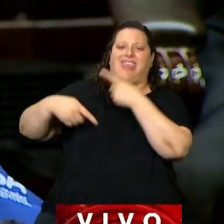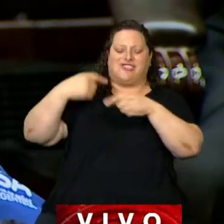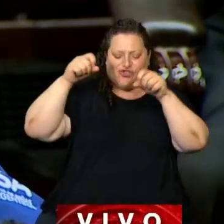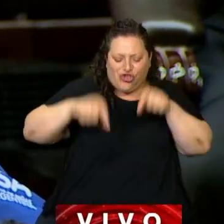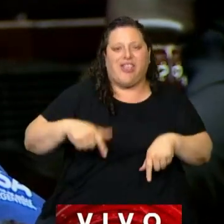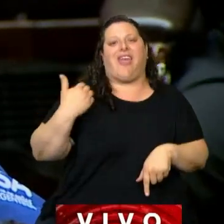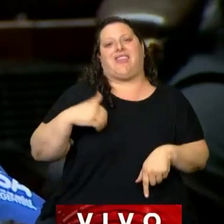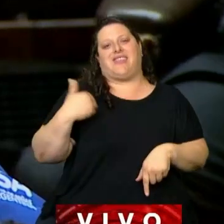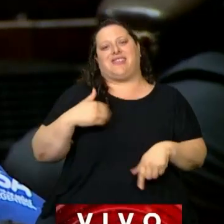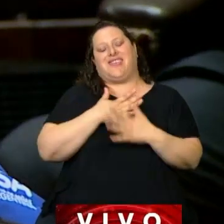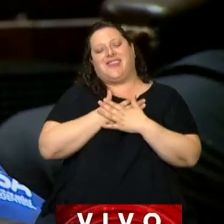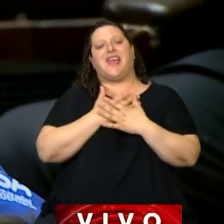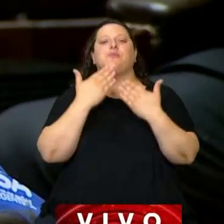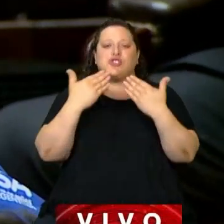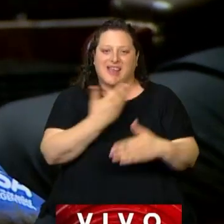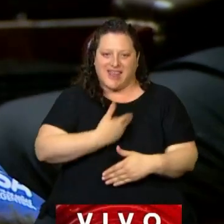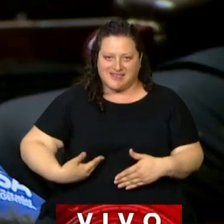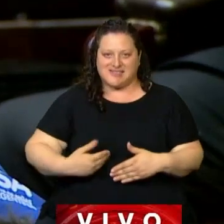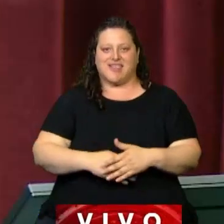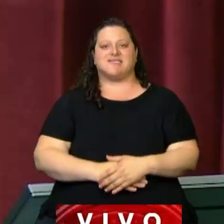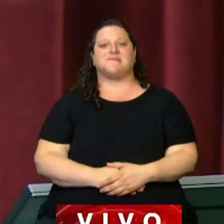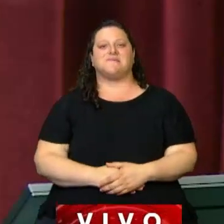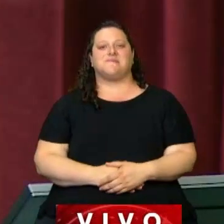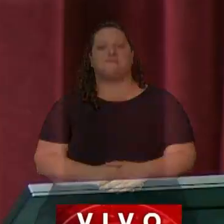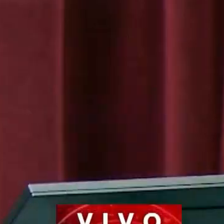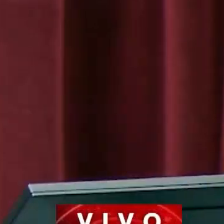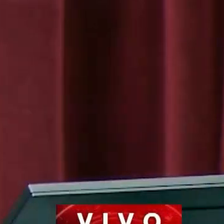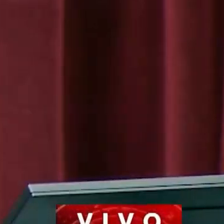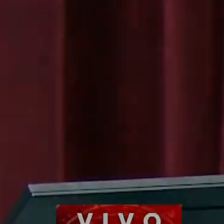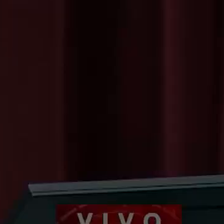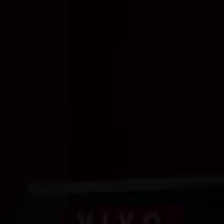Argentina. Muchas gracias, señora presidenta. Gracias, diputado.